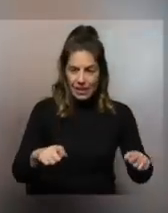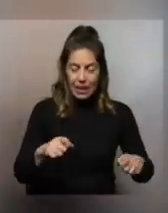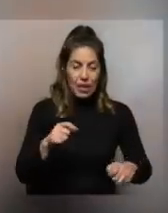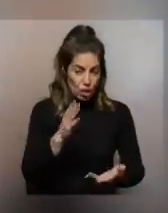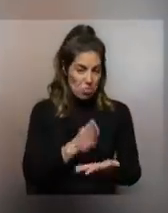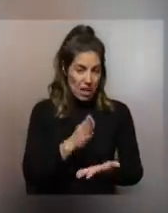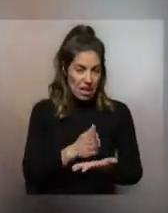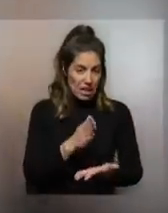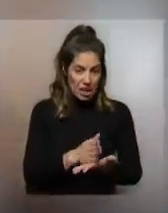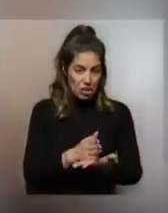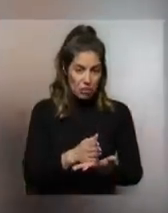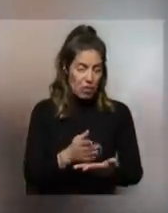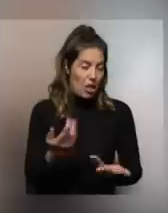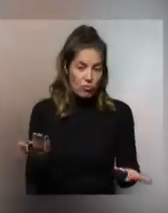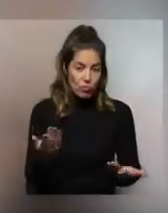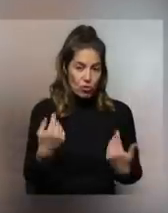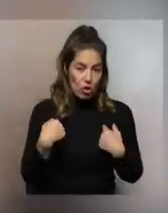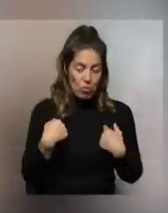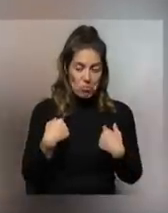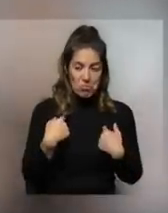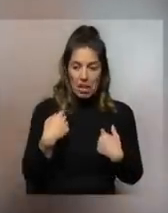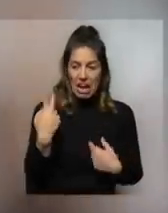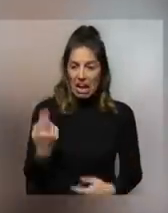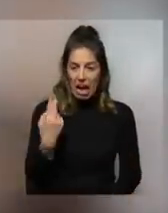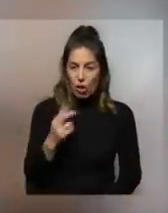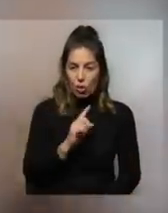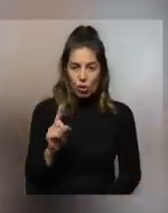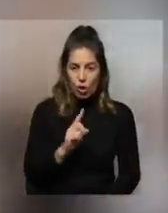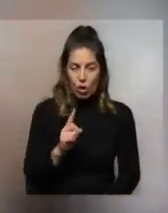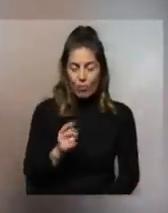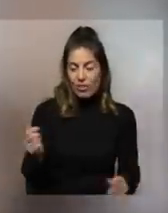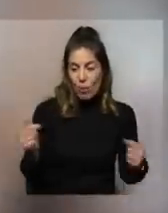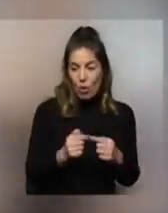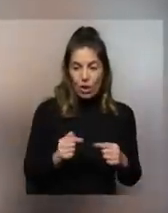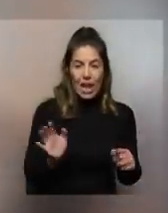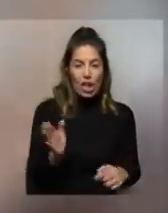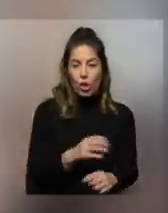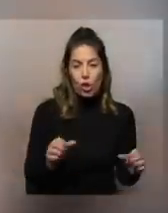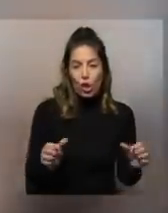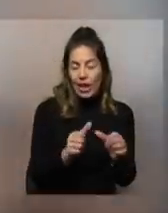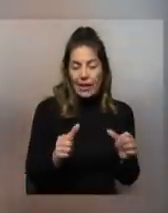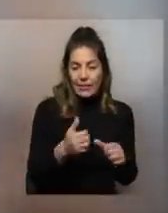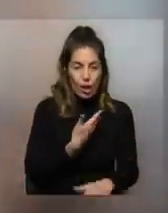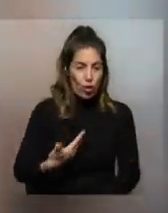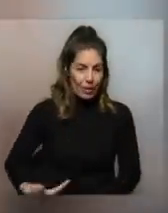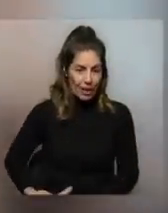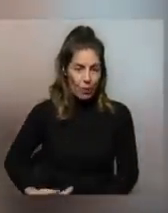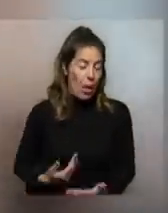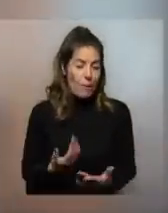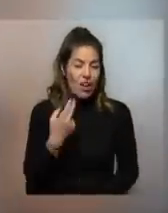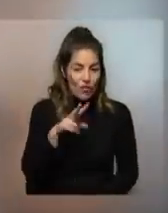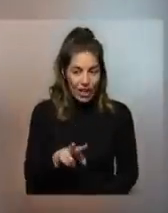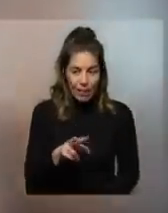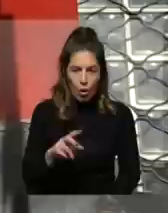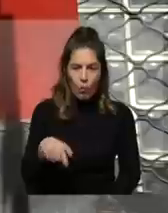no nos extraña porque se ha opuesto casi todo lo que ha hecho el gobierno pero veremos no no no no cuando cuando esté